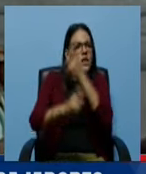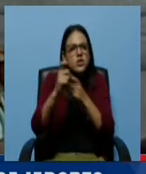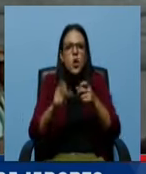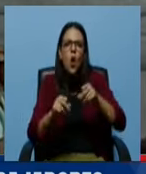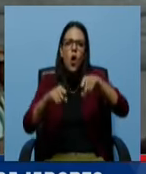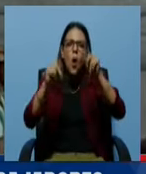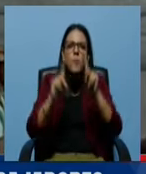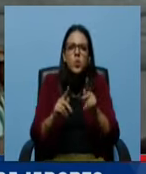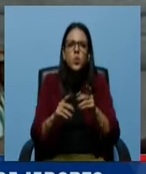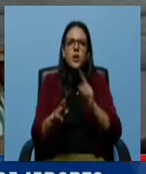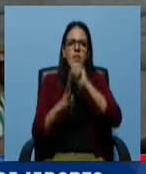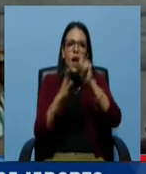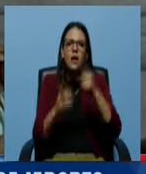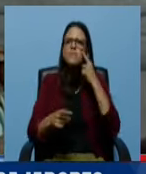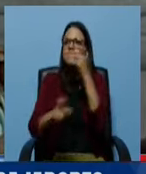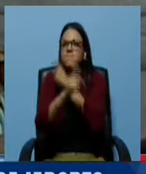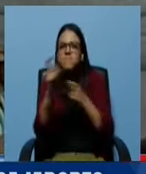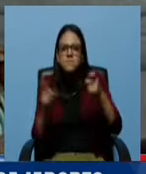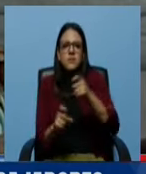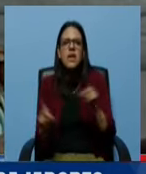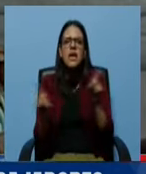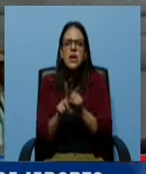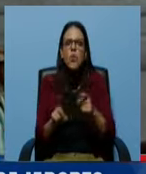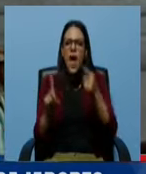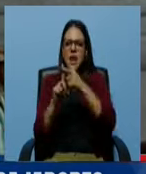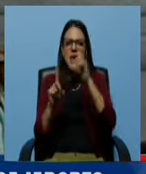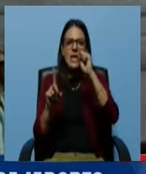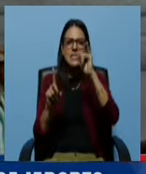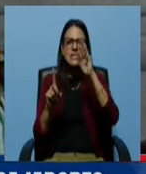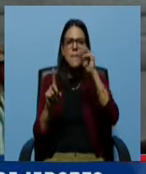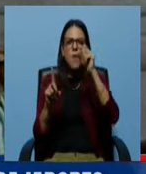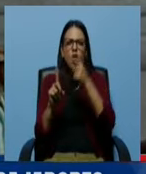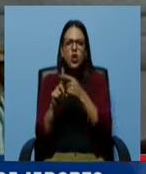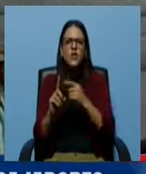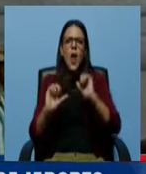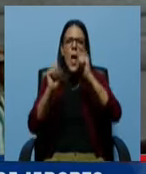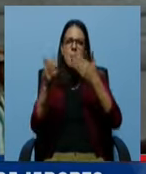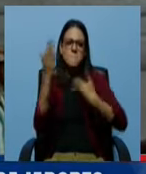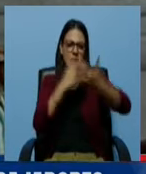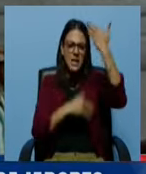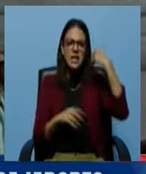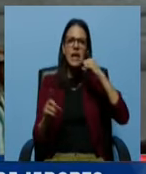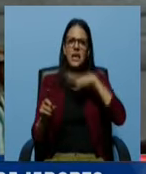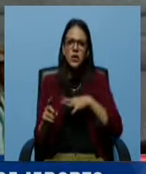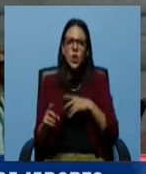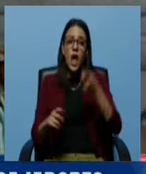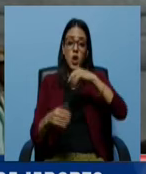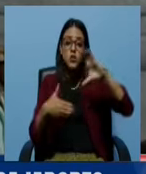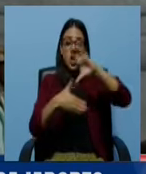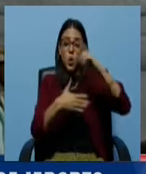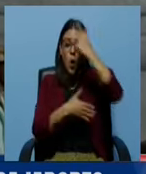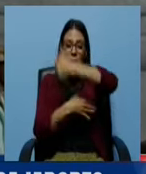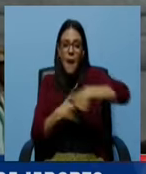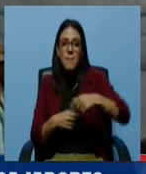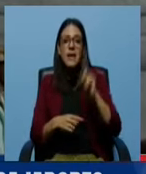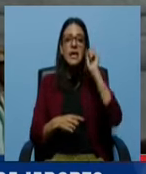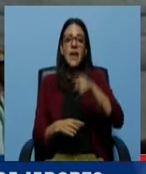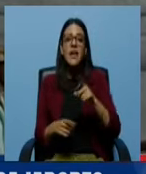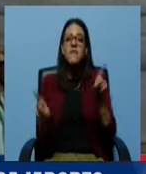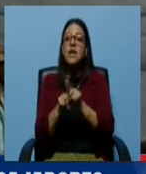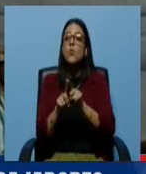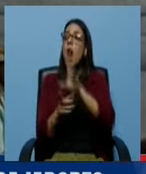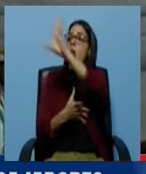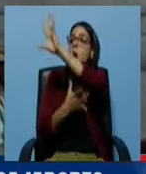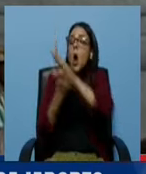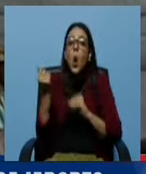y de Simón Rodríguez. Simón Rodríguez dijo, empezando el siglo XIX, la América no debe ser copia ni